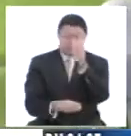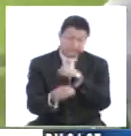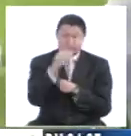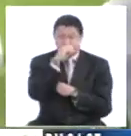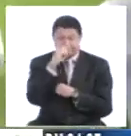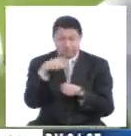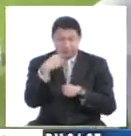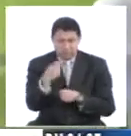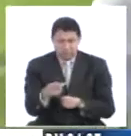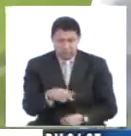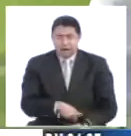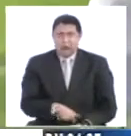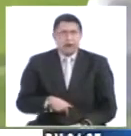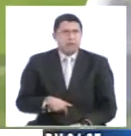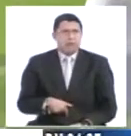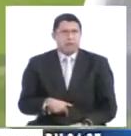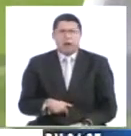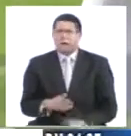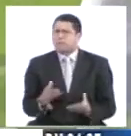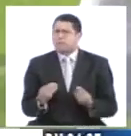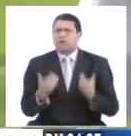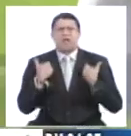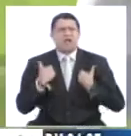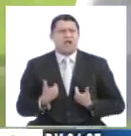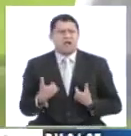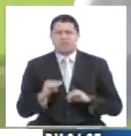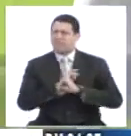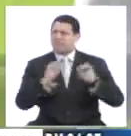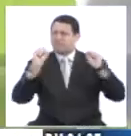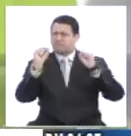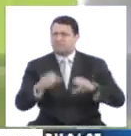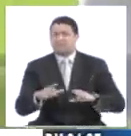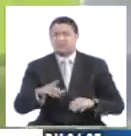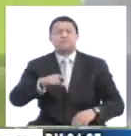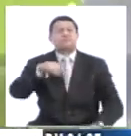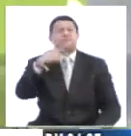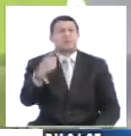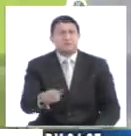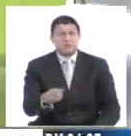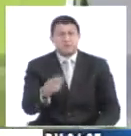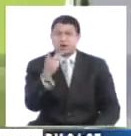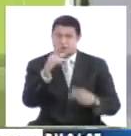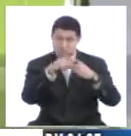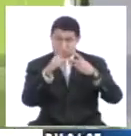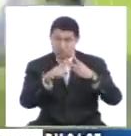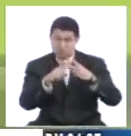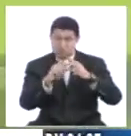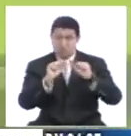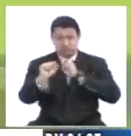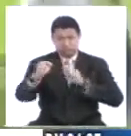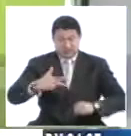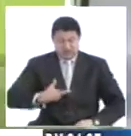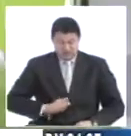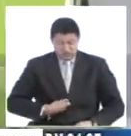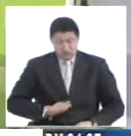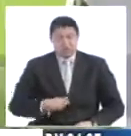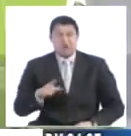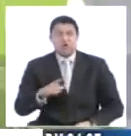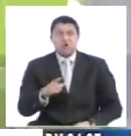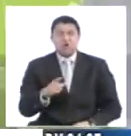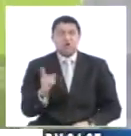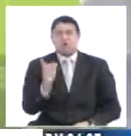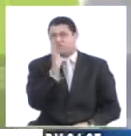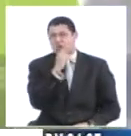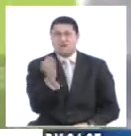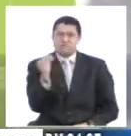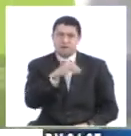llega un momento en que pan que posee tanta insulina que se canse en la próxima y se producen dos cosas o resistencia a la insulina o un cuadro en donde no se posee